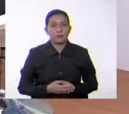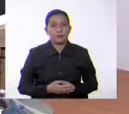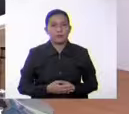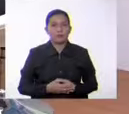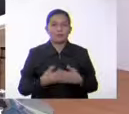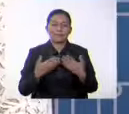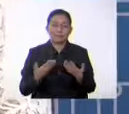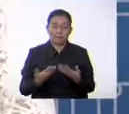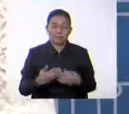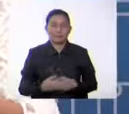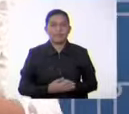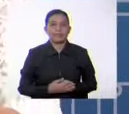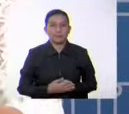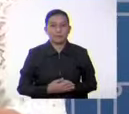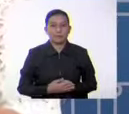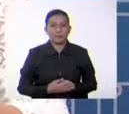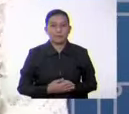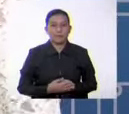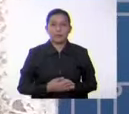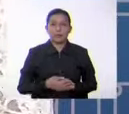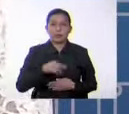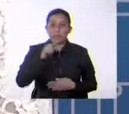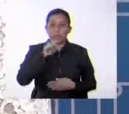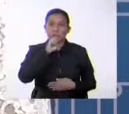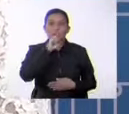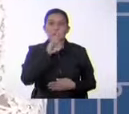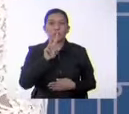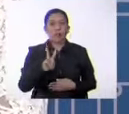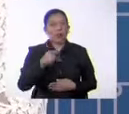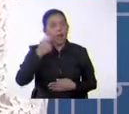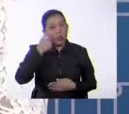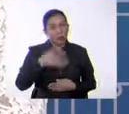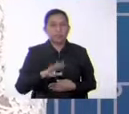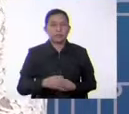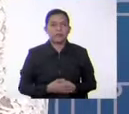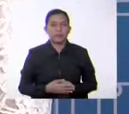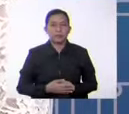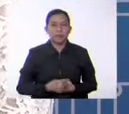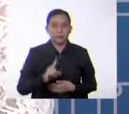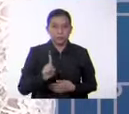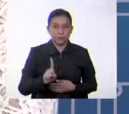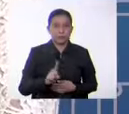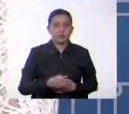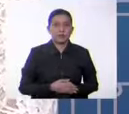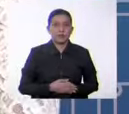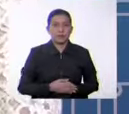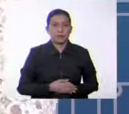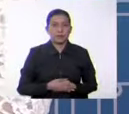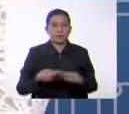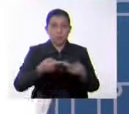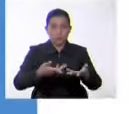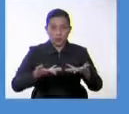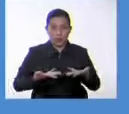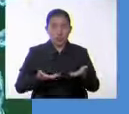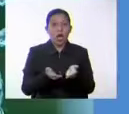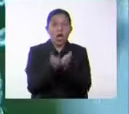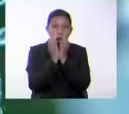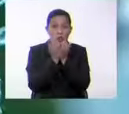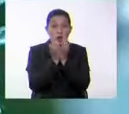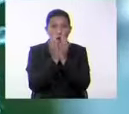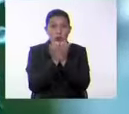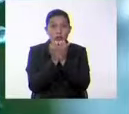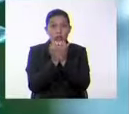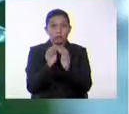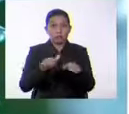Así es. Federico nos colocaba dos ejemplos muy importantes. Uno es el derecho al agua, que está contemplado a